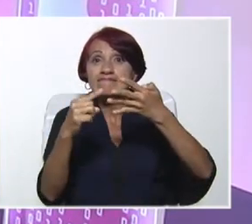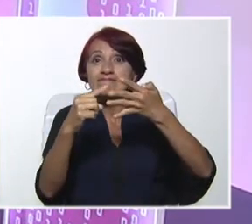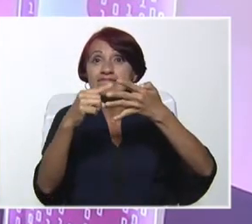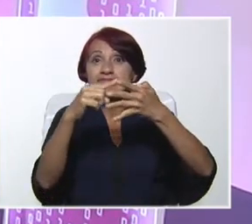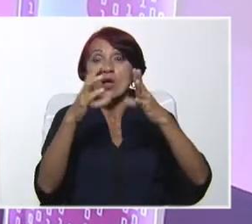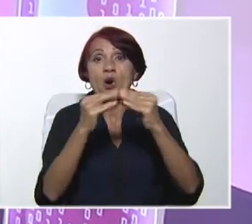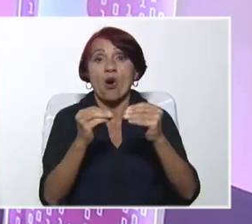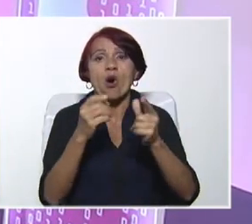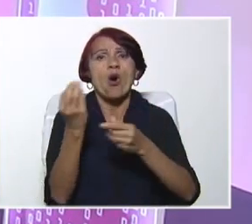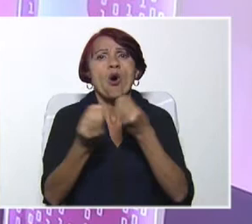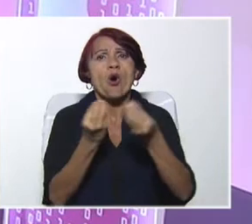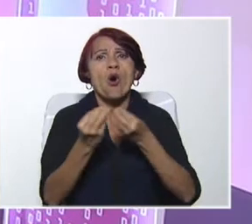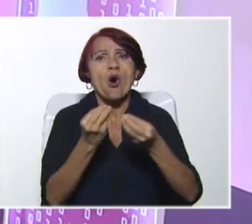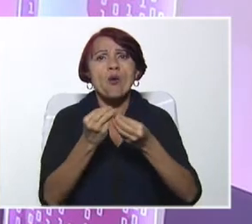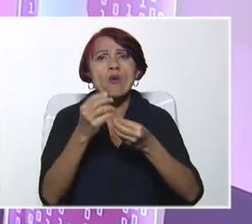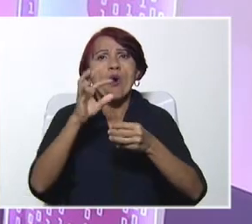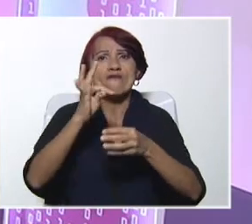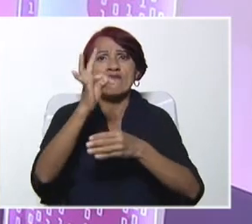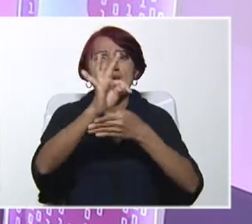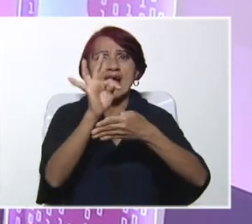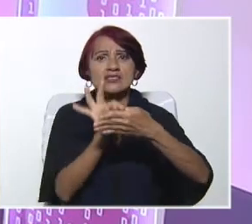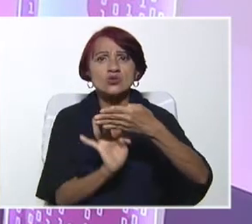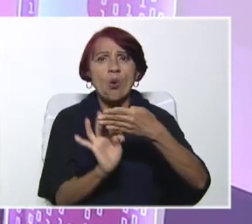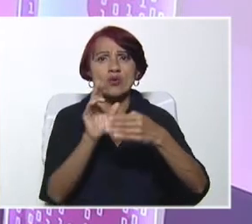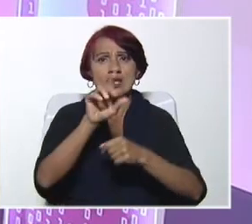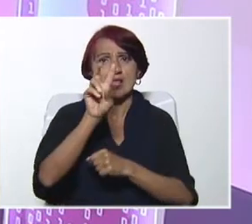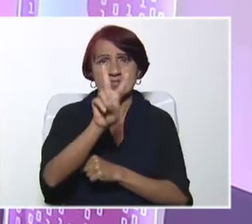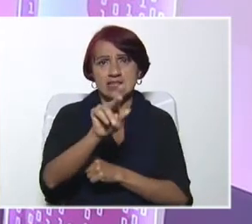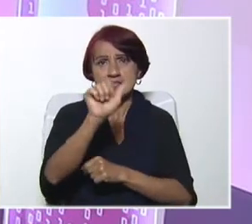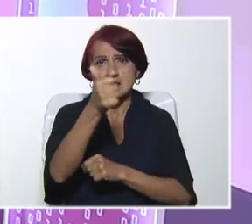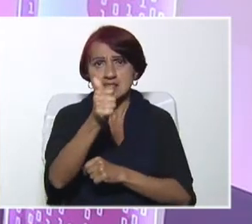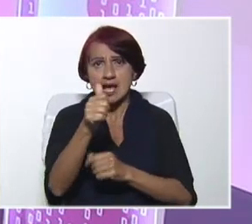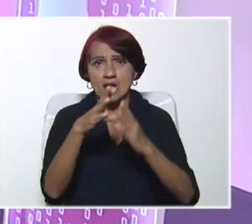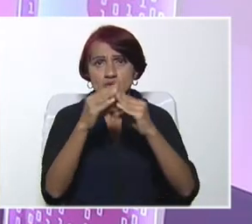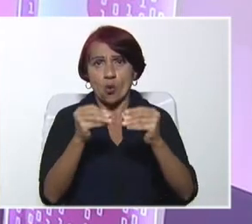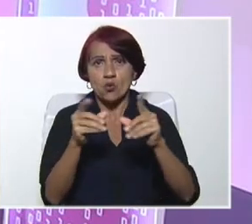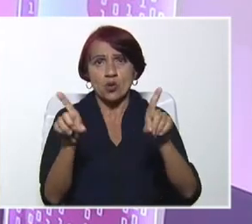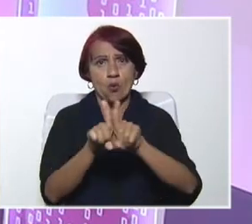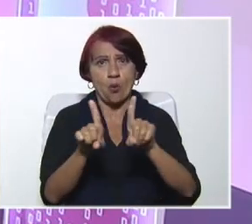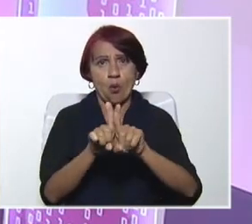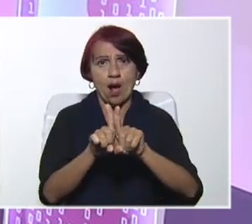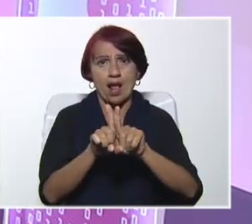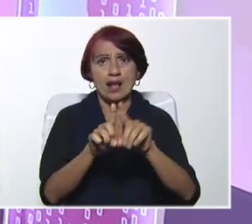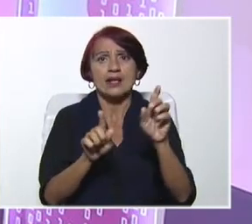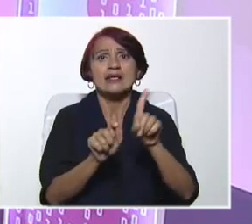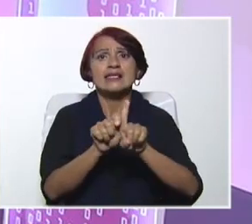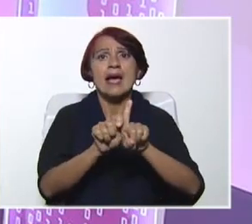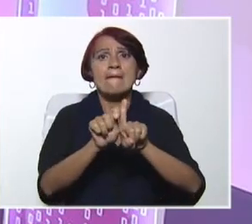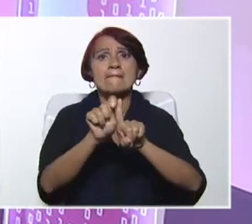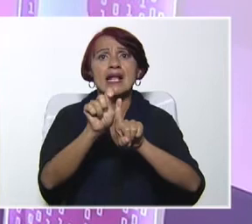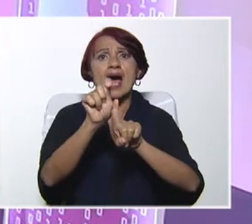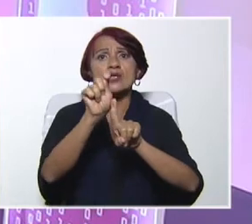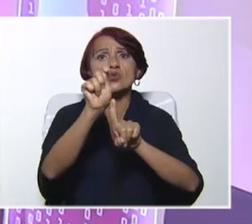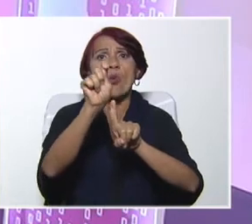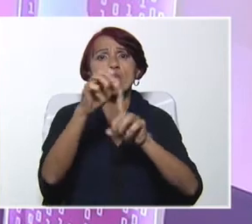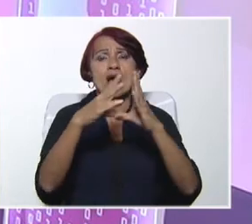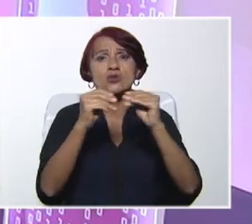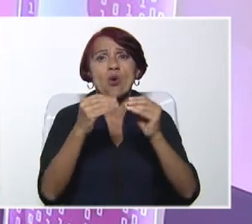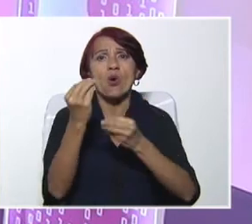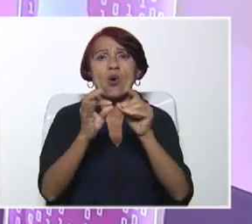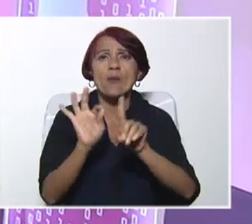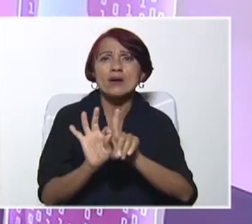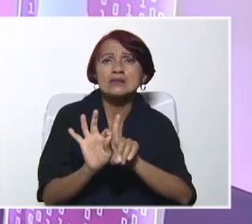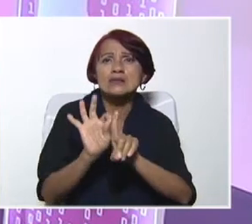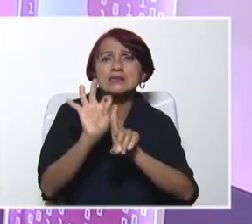de operaciones con potenciación de 10 y por supuesto también conoceremos la temperatura, sus unidades de medición,